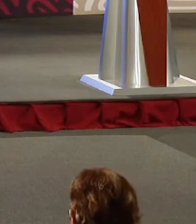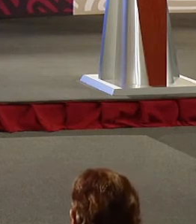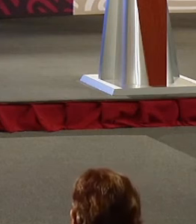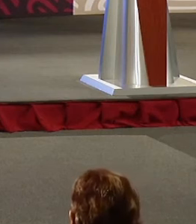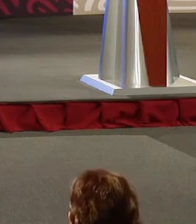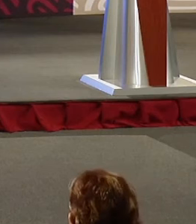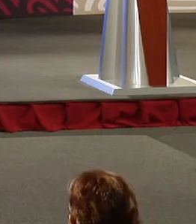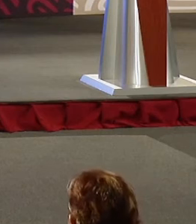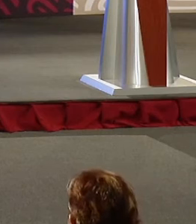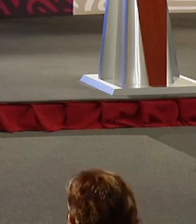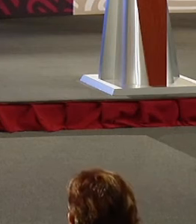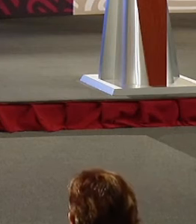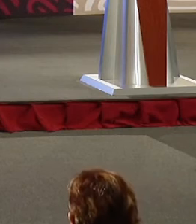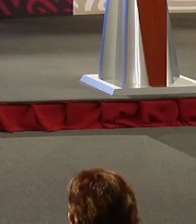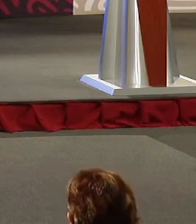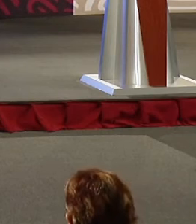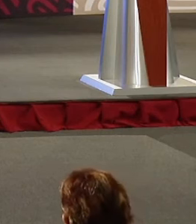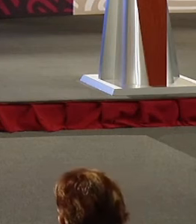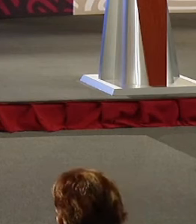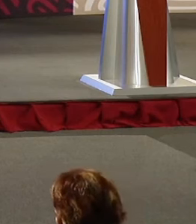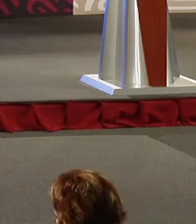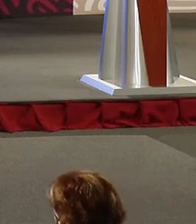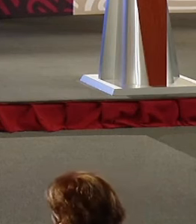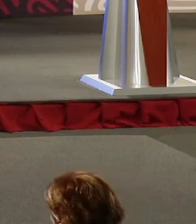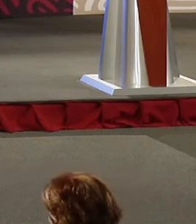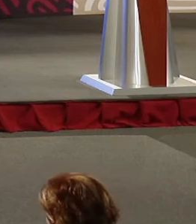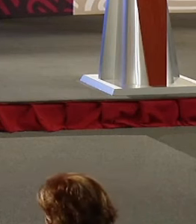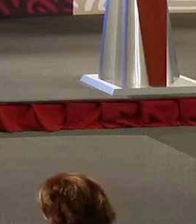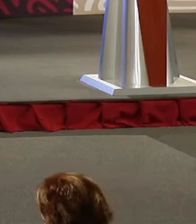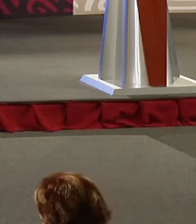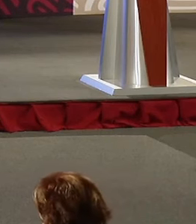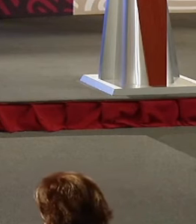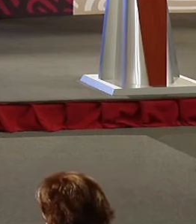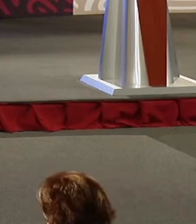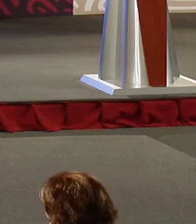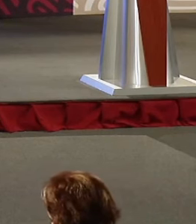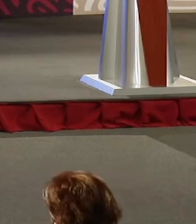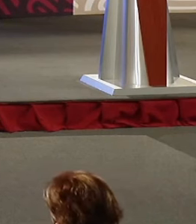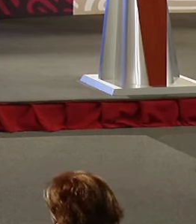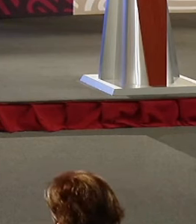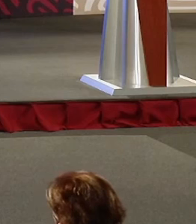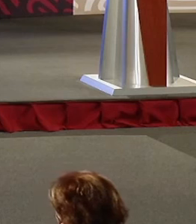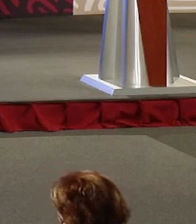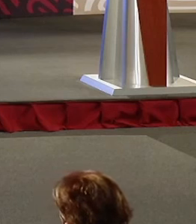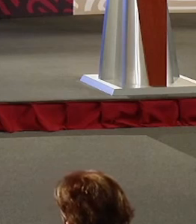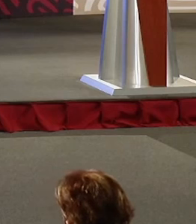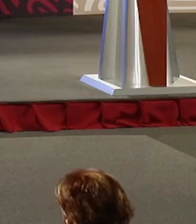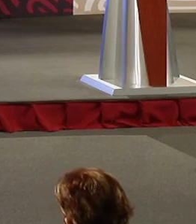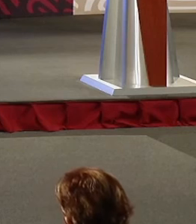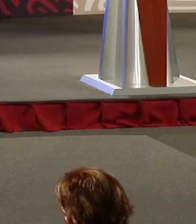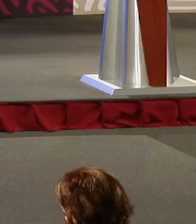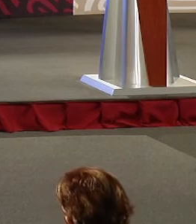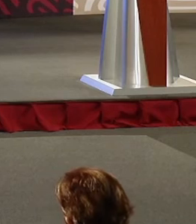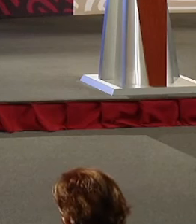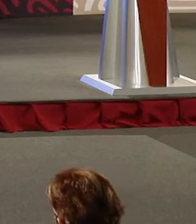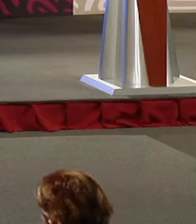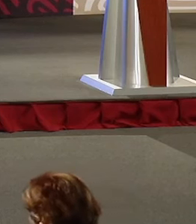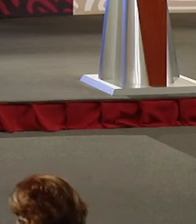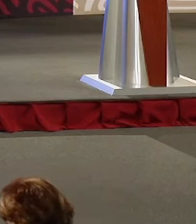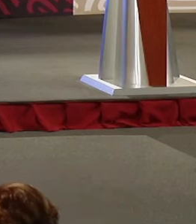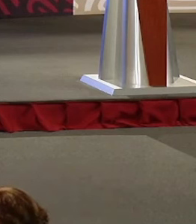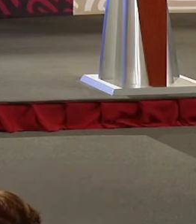50 especialistas venidos de Cuba. 118 especialistas que llegaron acá, tenemos 1.500